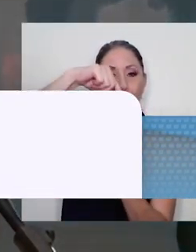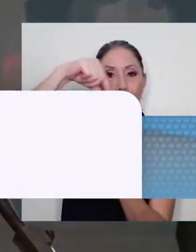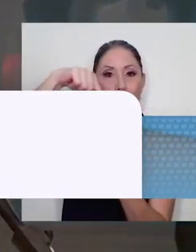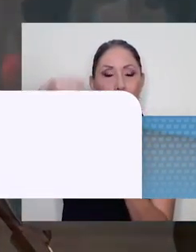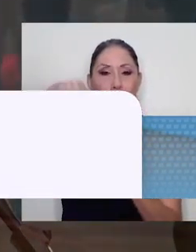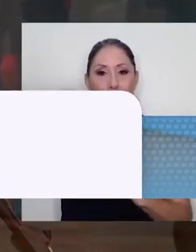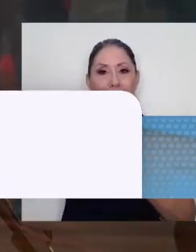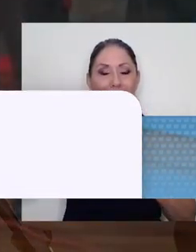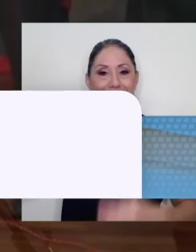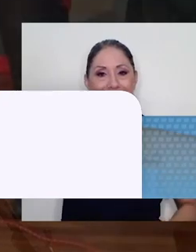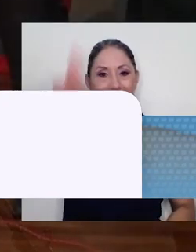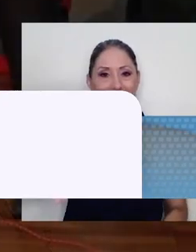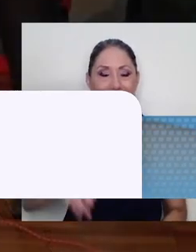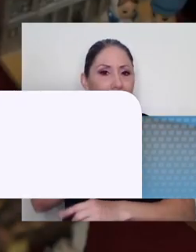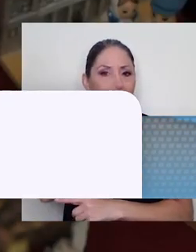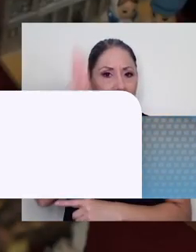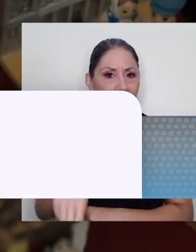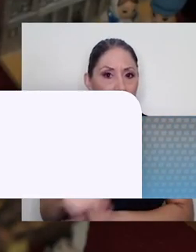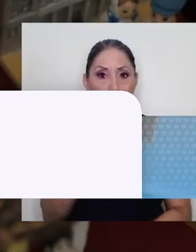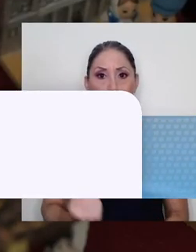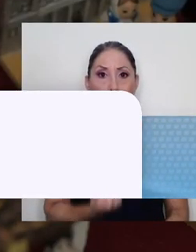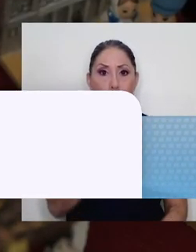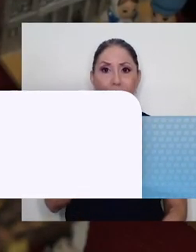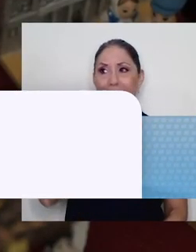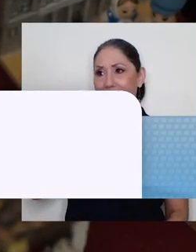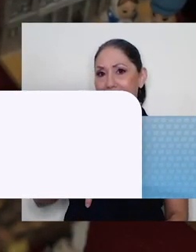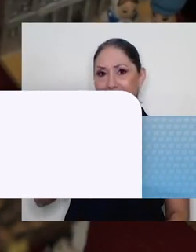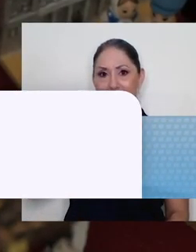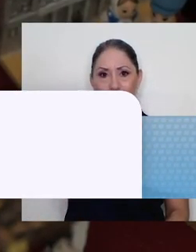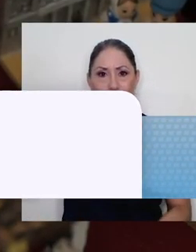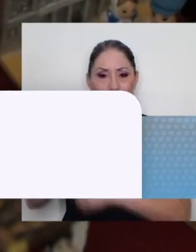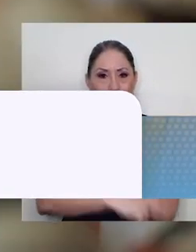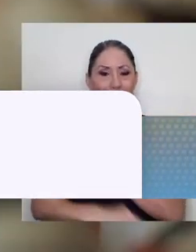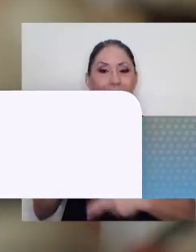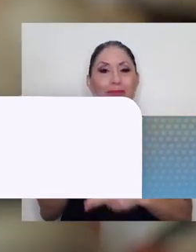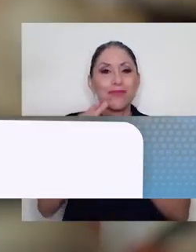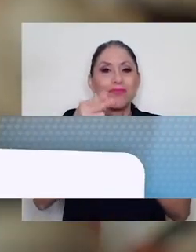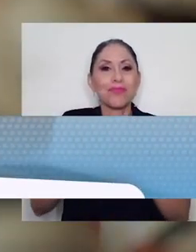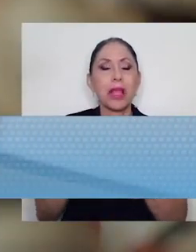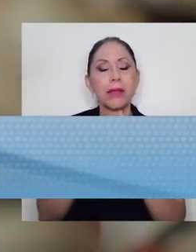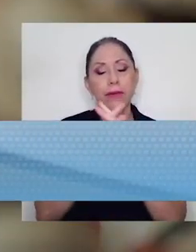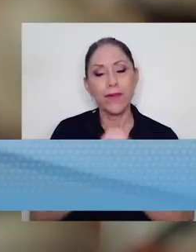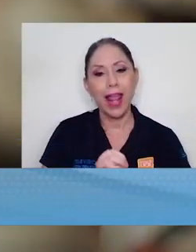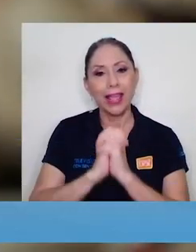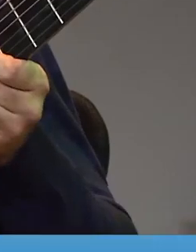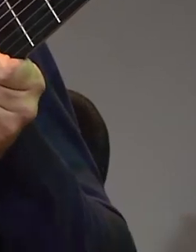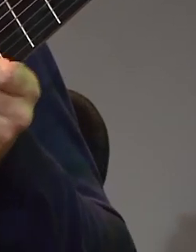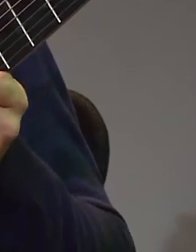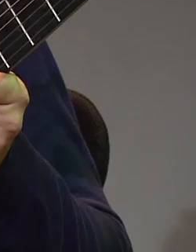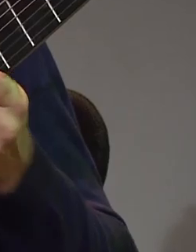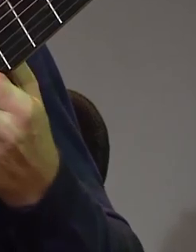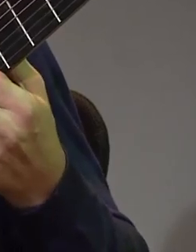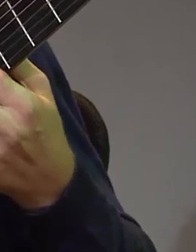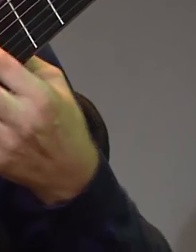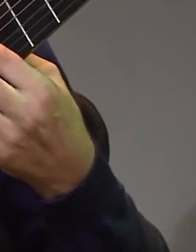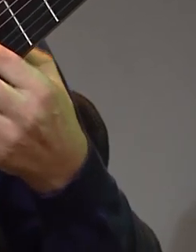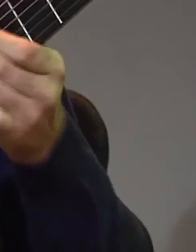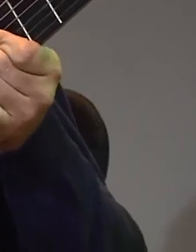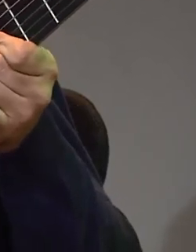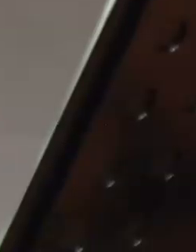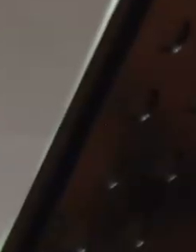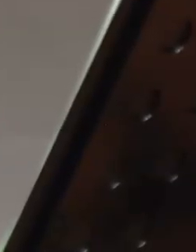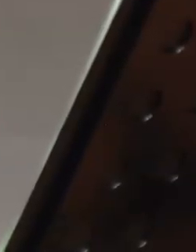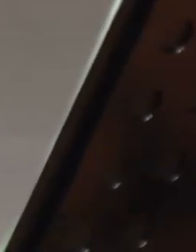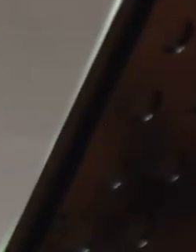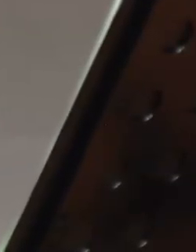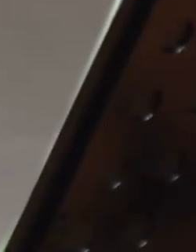navideño. ¿Cómo se celebró en la UCR esta época festiva? Algunos datos curiosos y el acompañamiento musical del Quinteto